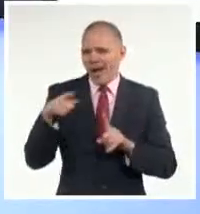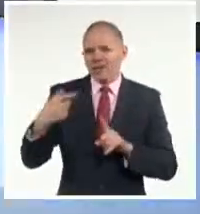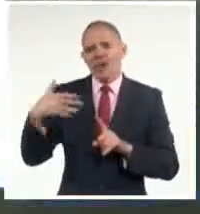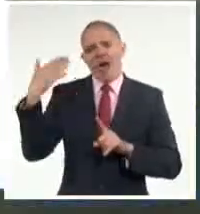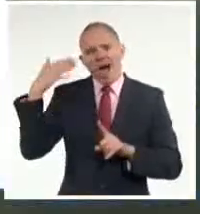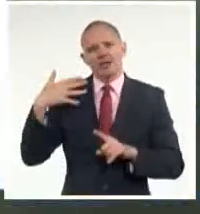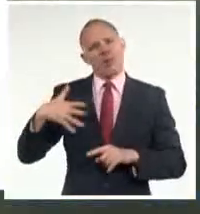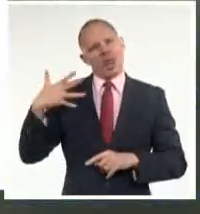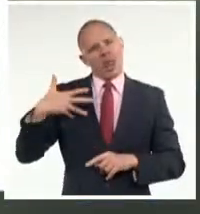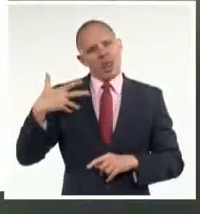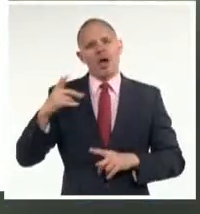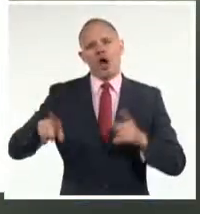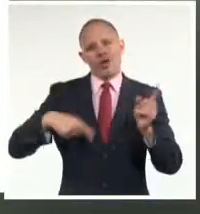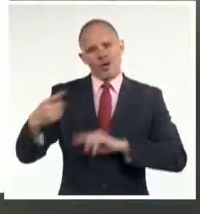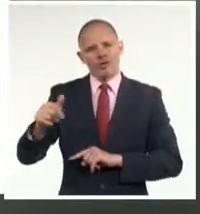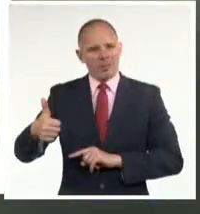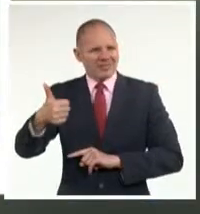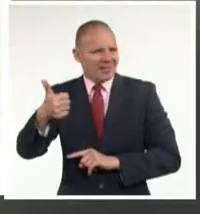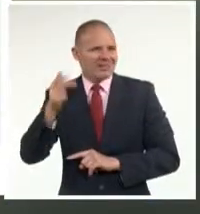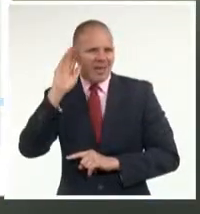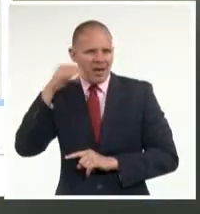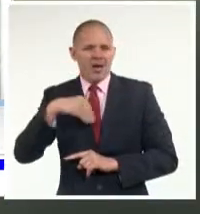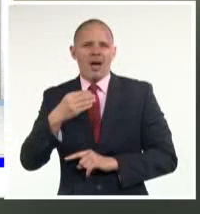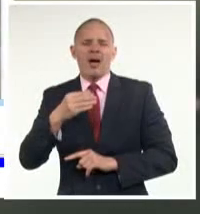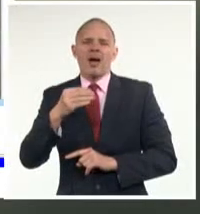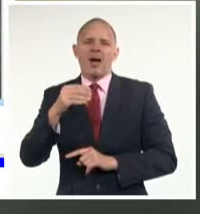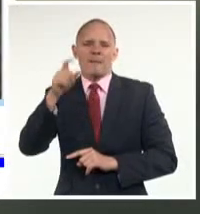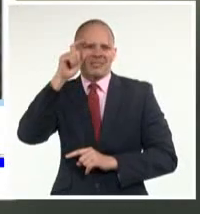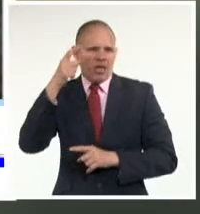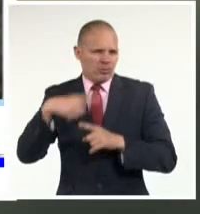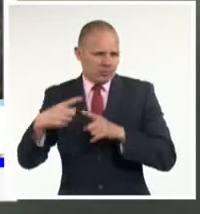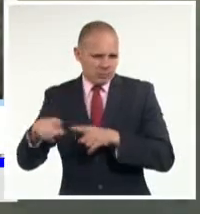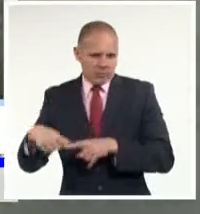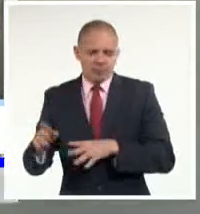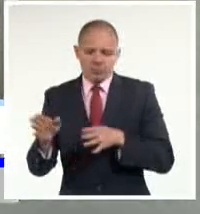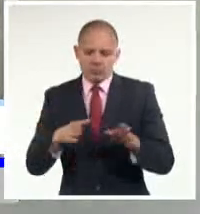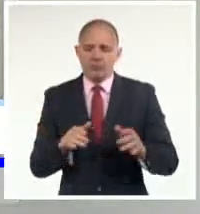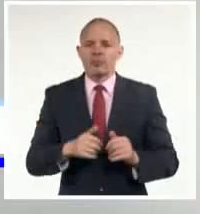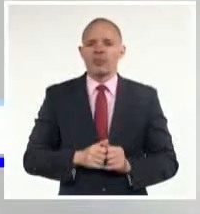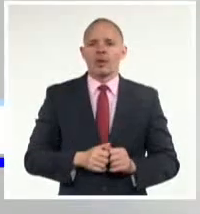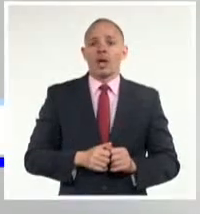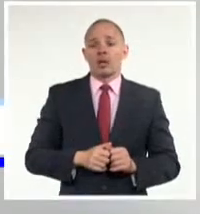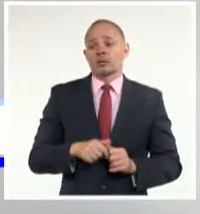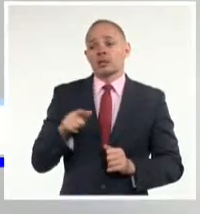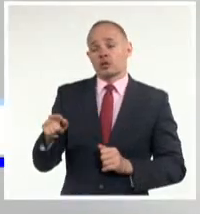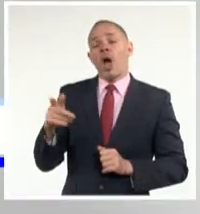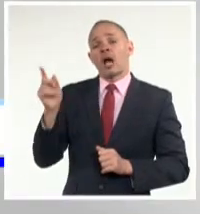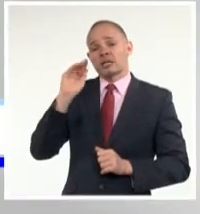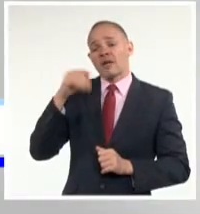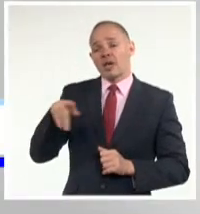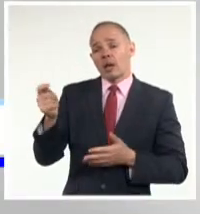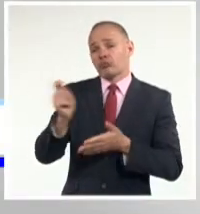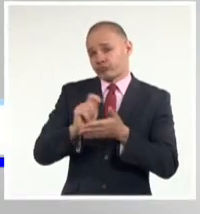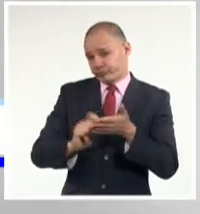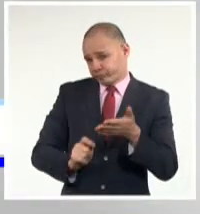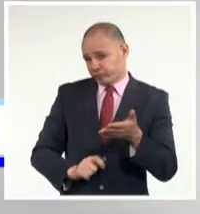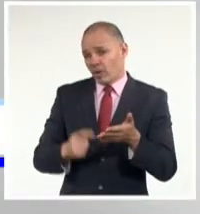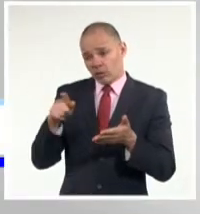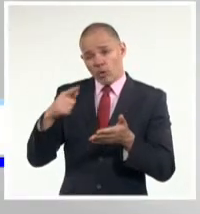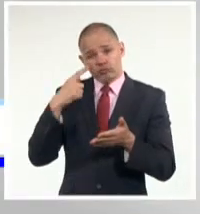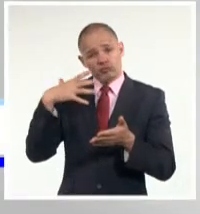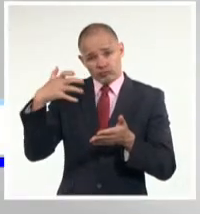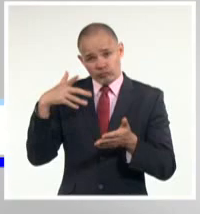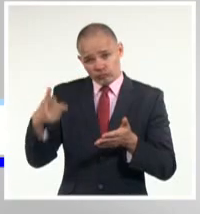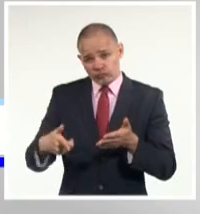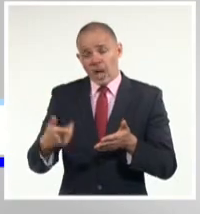el mandatario afirmó que este es un día de homenaje a un grande de las letras y de la Revolución aquí en Raúl Roa definió en su momento